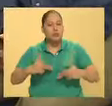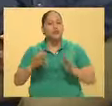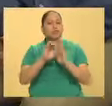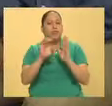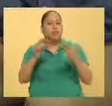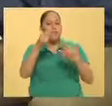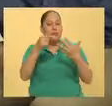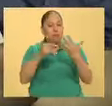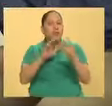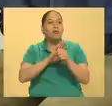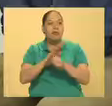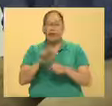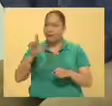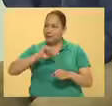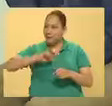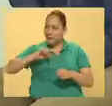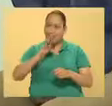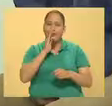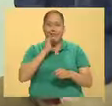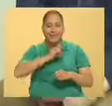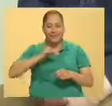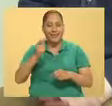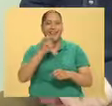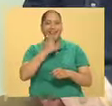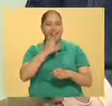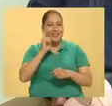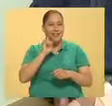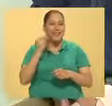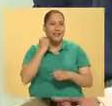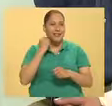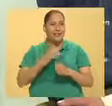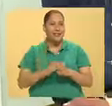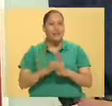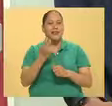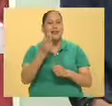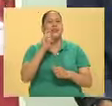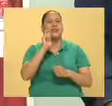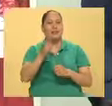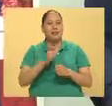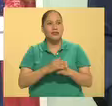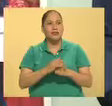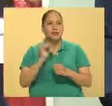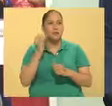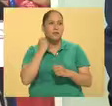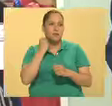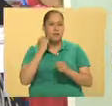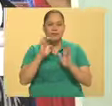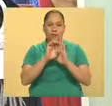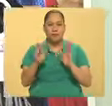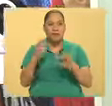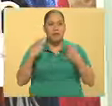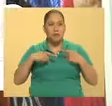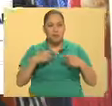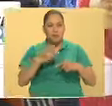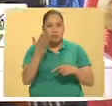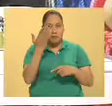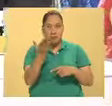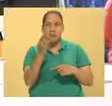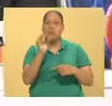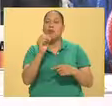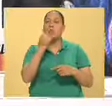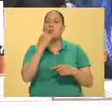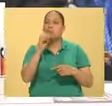Frank, no me hagas reír, por favor. Perdone. ¿Esto a qué se refiere, abogada? Que si alguien solicita o